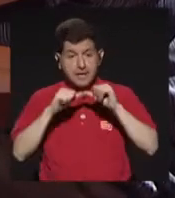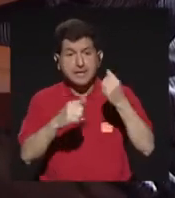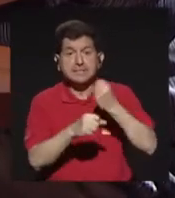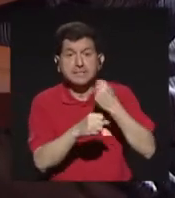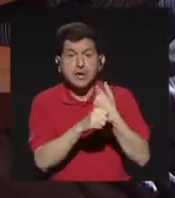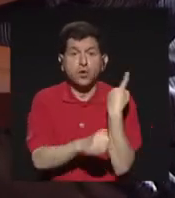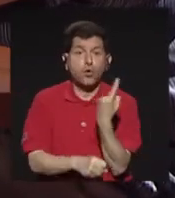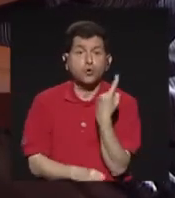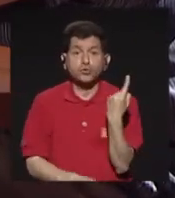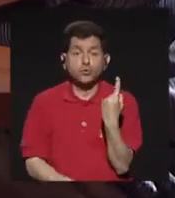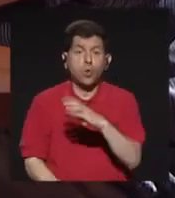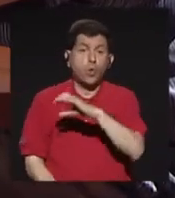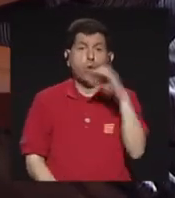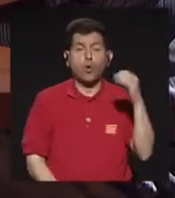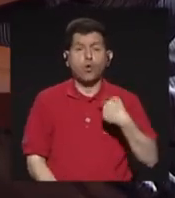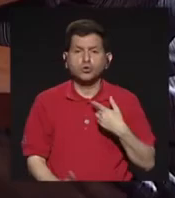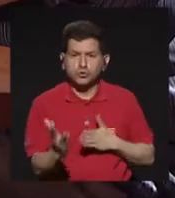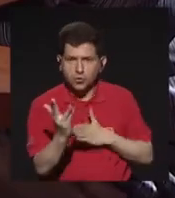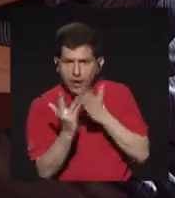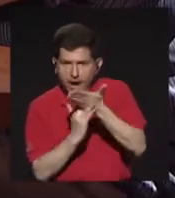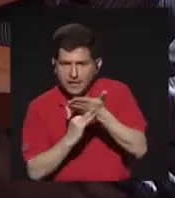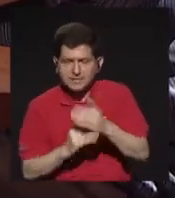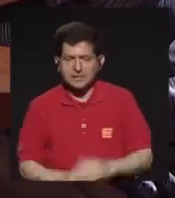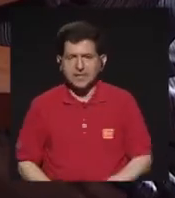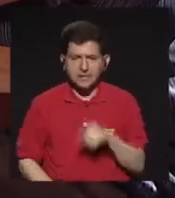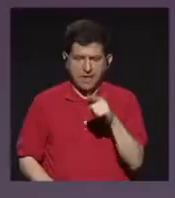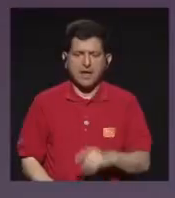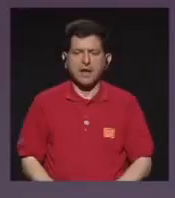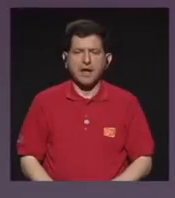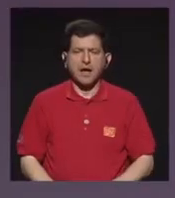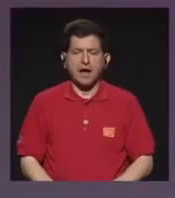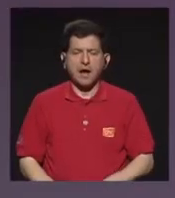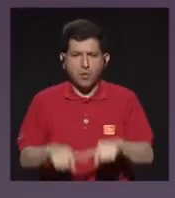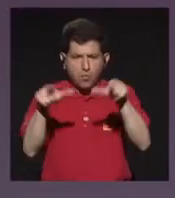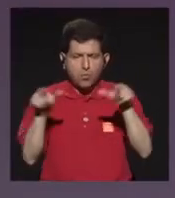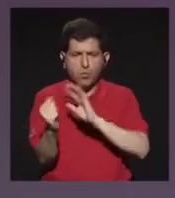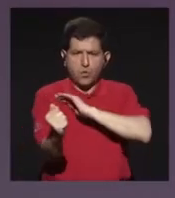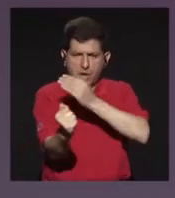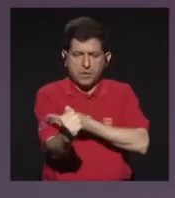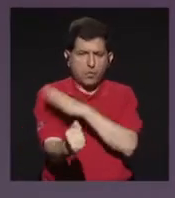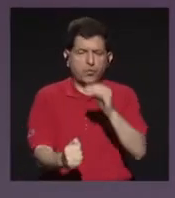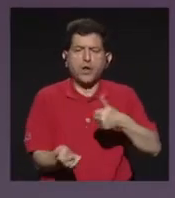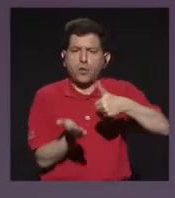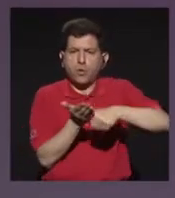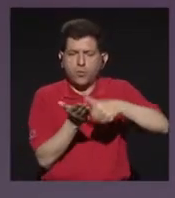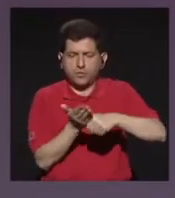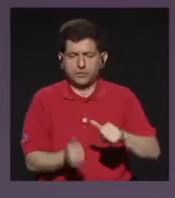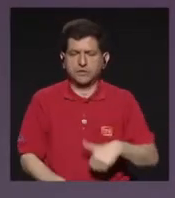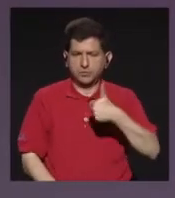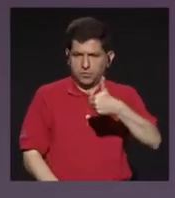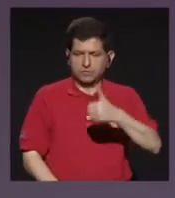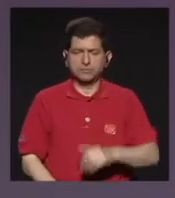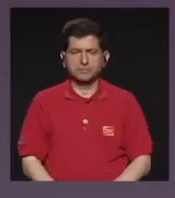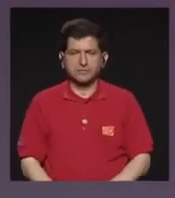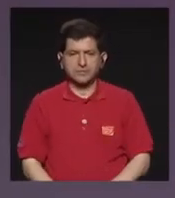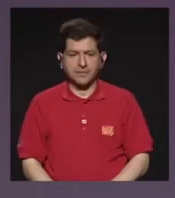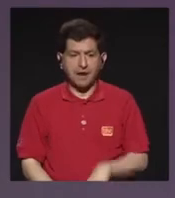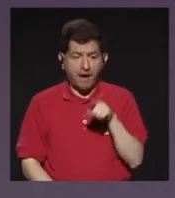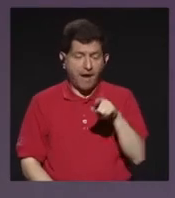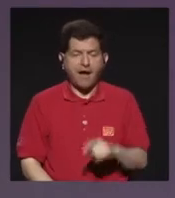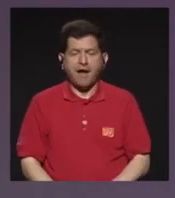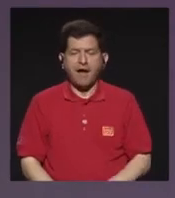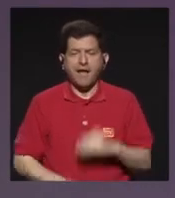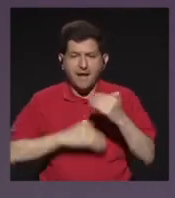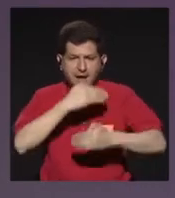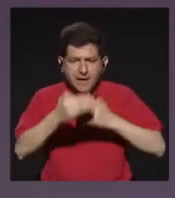trabajando solo ahí o puedo acceder a un puesto de poder o a un puesto de elección. Entonces ahí viene cómo se va a